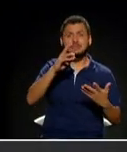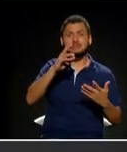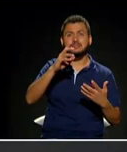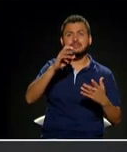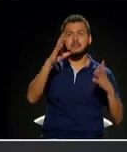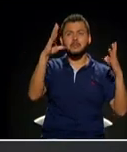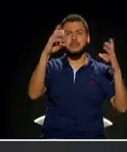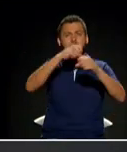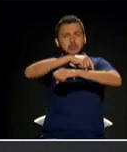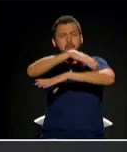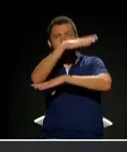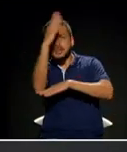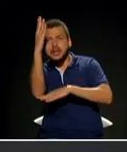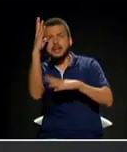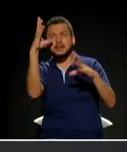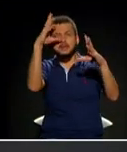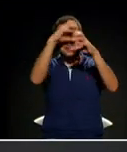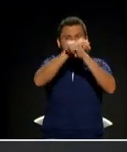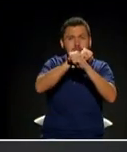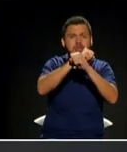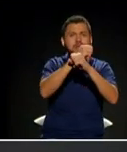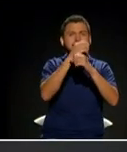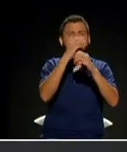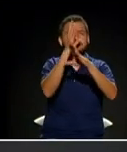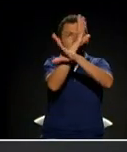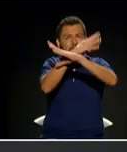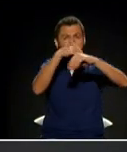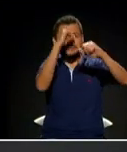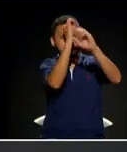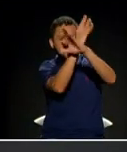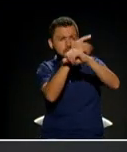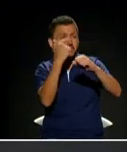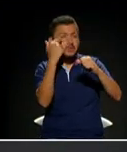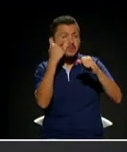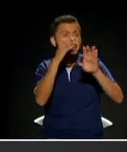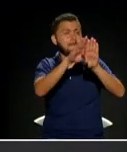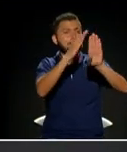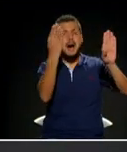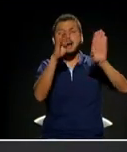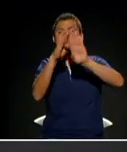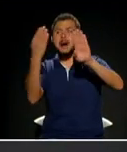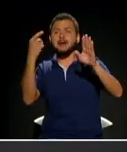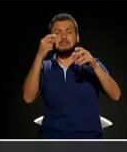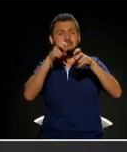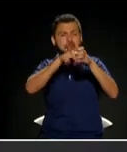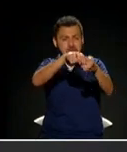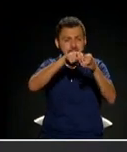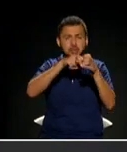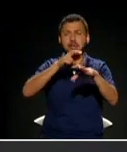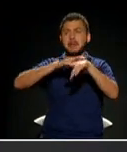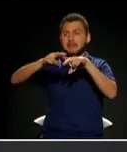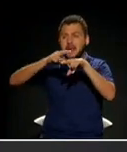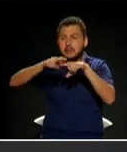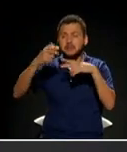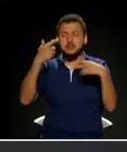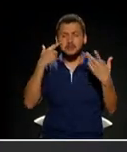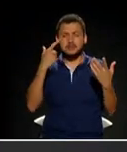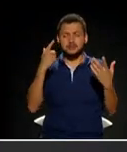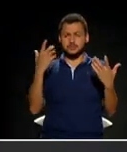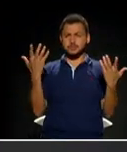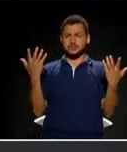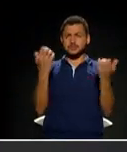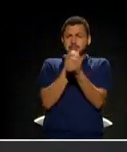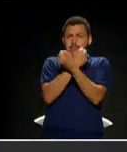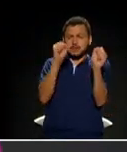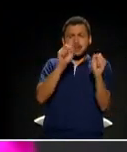raro que si eso está contemplado eso como lo tiene más o menos dimensionado usted en su propuesta para poder garantizar que una ciudad esté habitable y vivible y